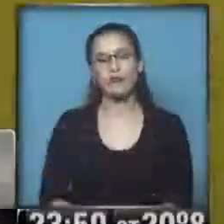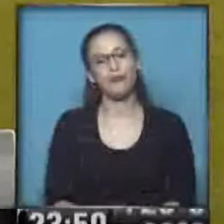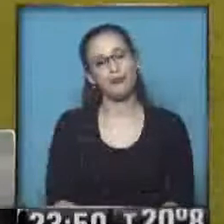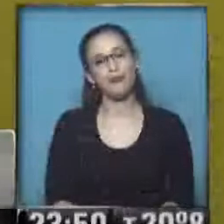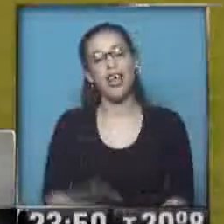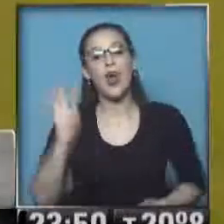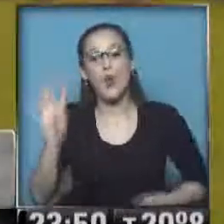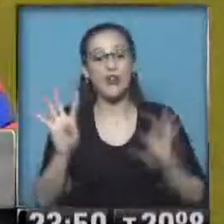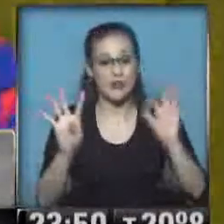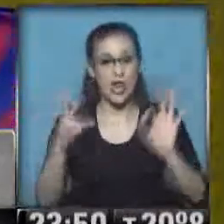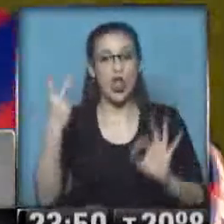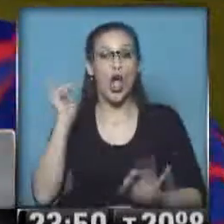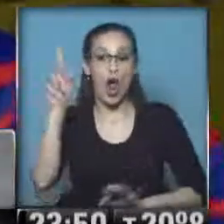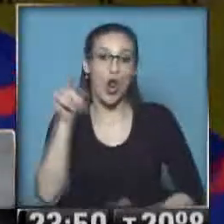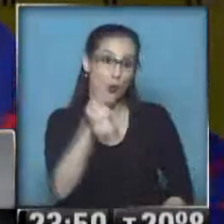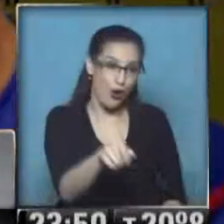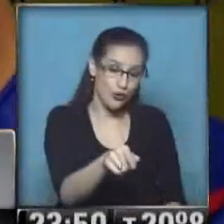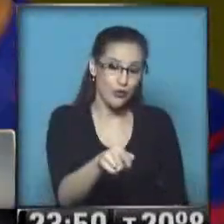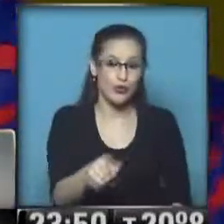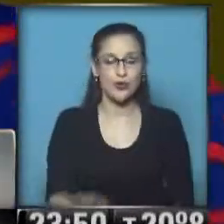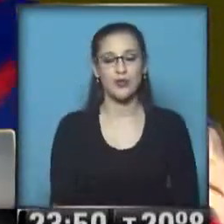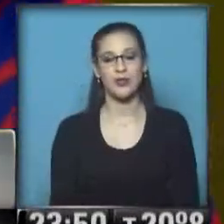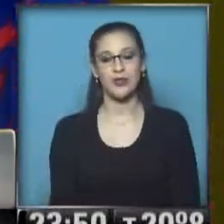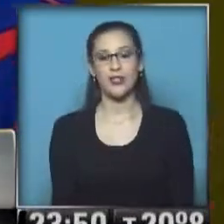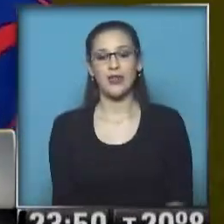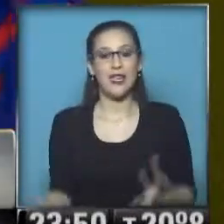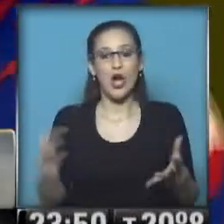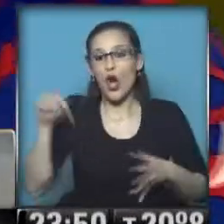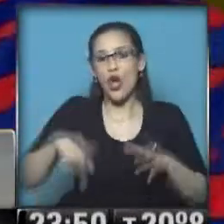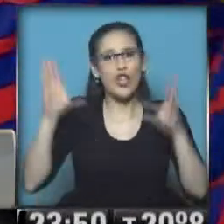4-0, 2 goles tuyos, impecable. Mejor imposible. No, la verdad que la noche